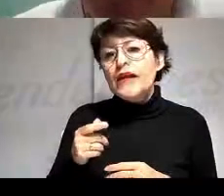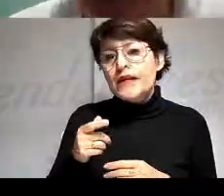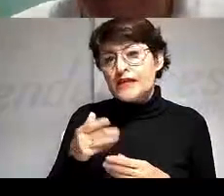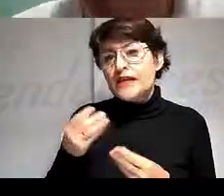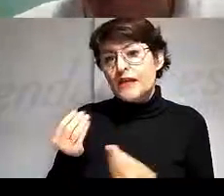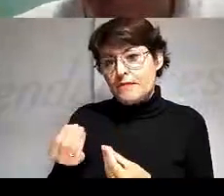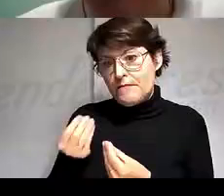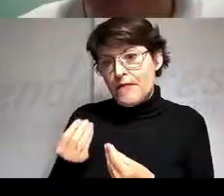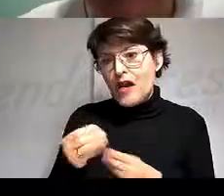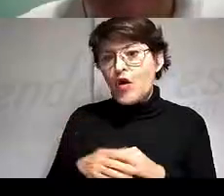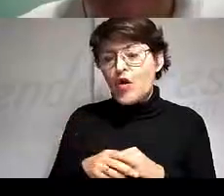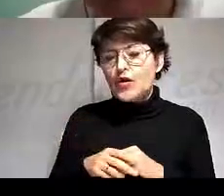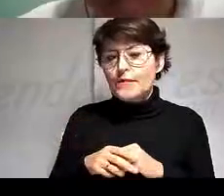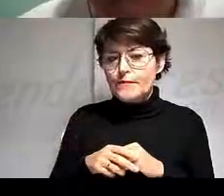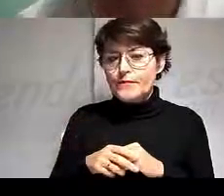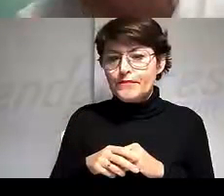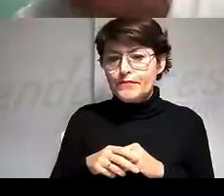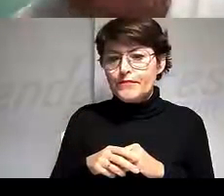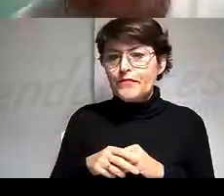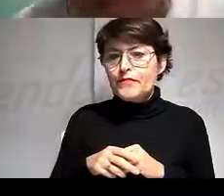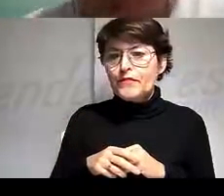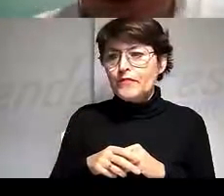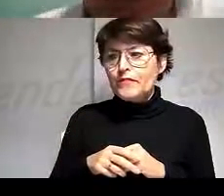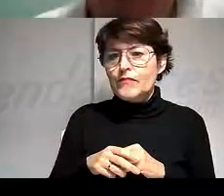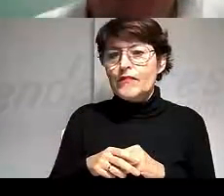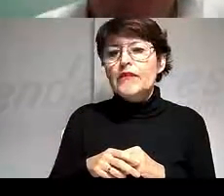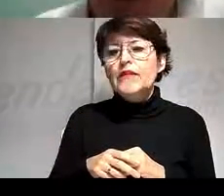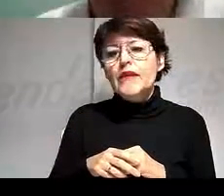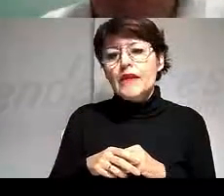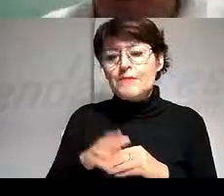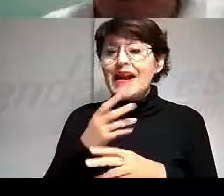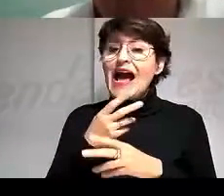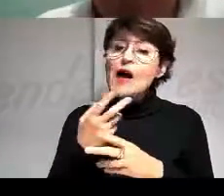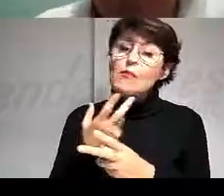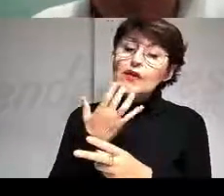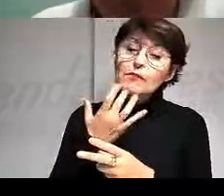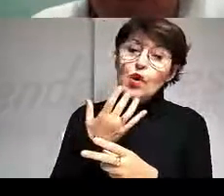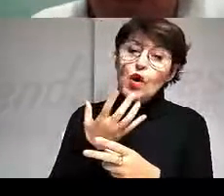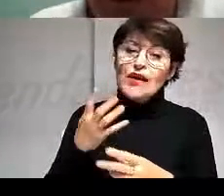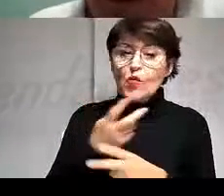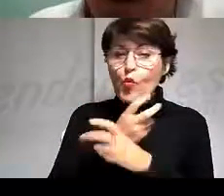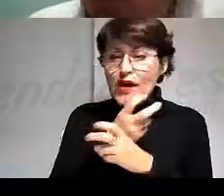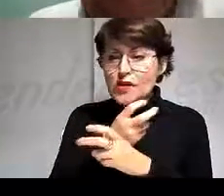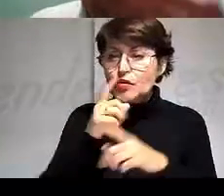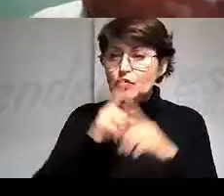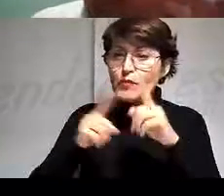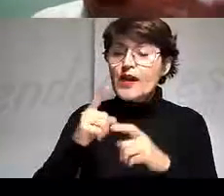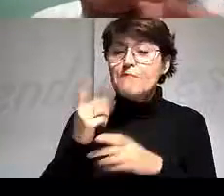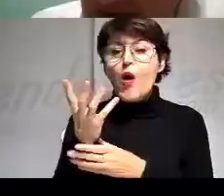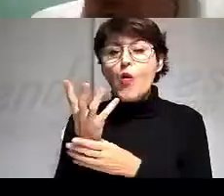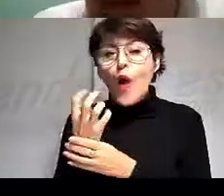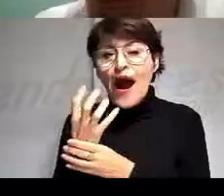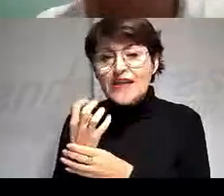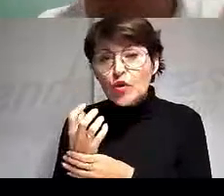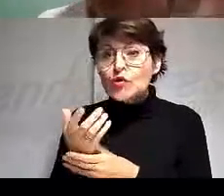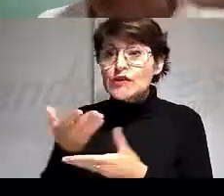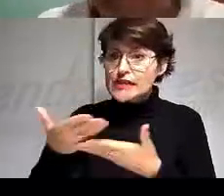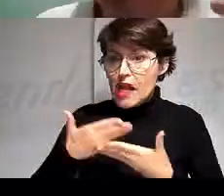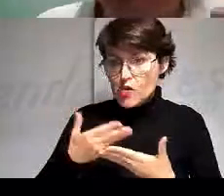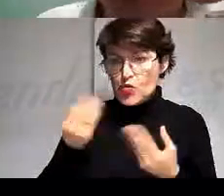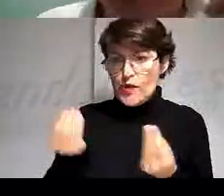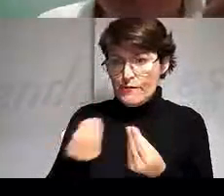disminuir la sintomatología producida por la artrosis, por ejemplo, por la inflamación por la inflamación articular. Aquí nos interesa pues